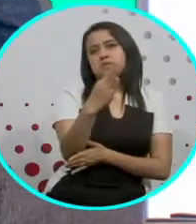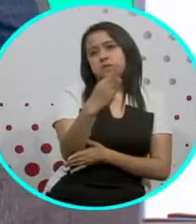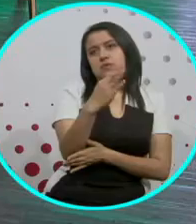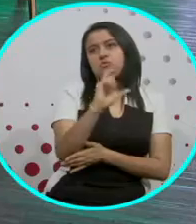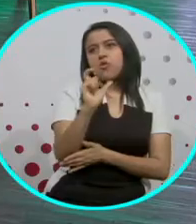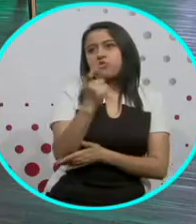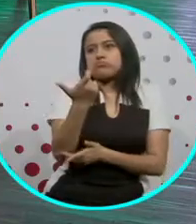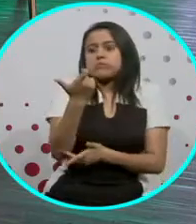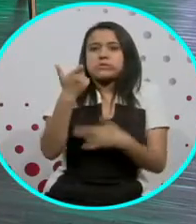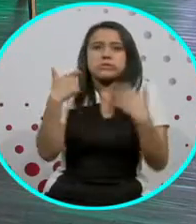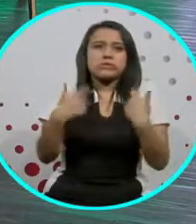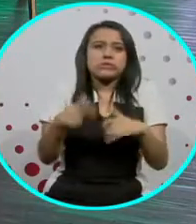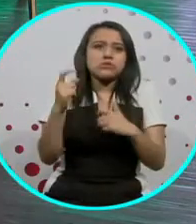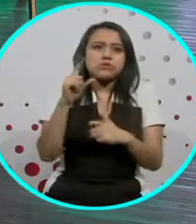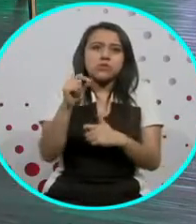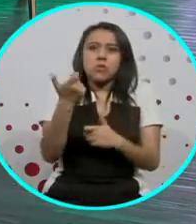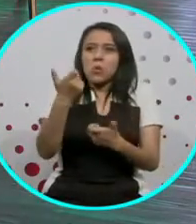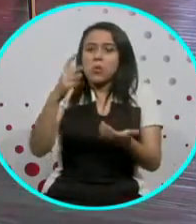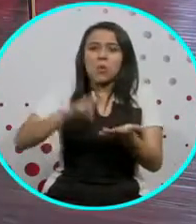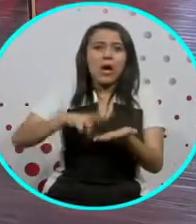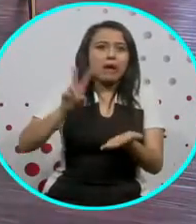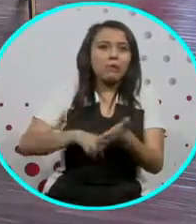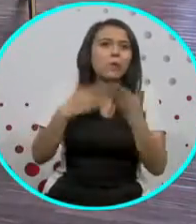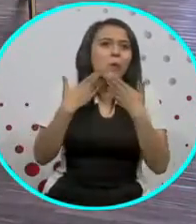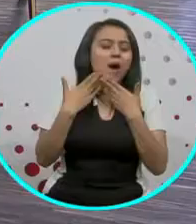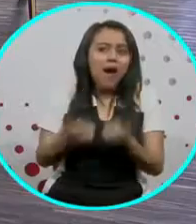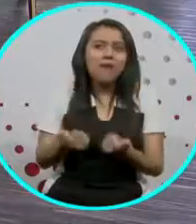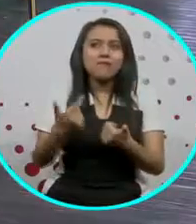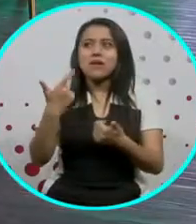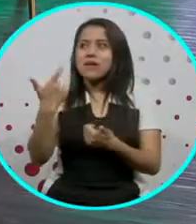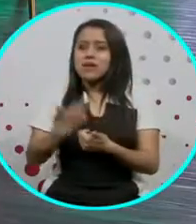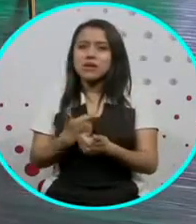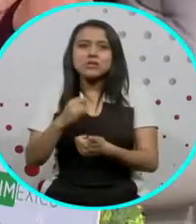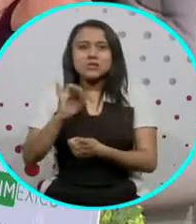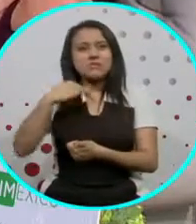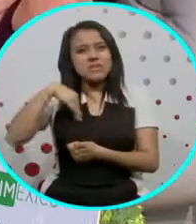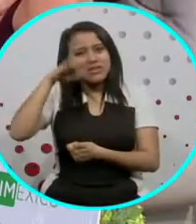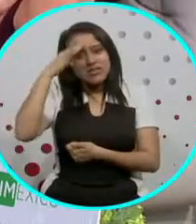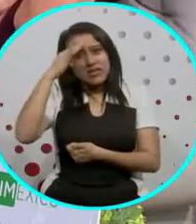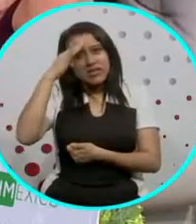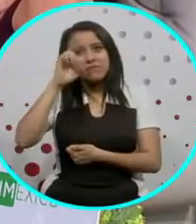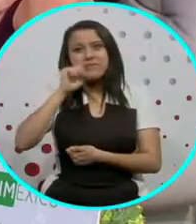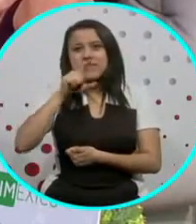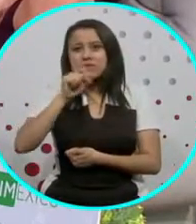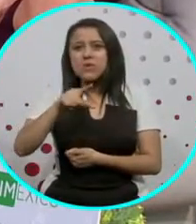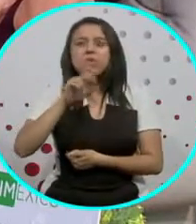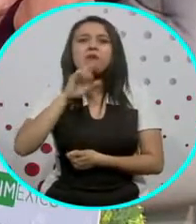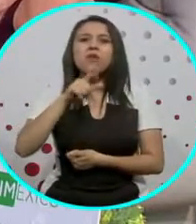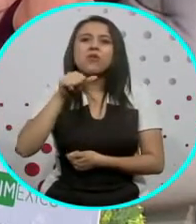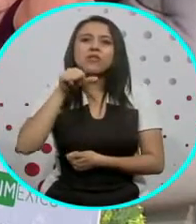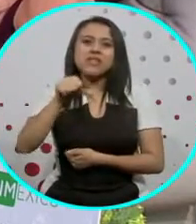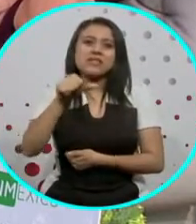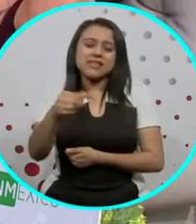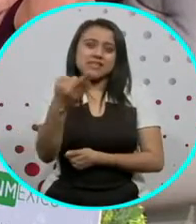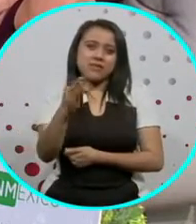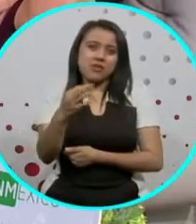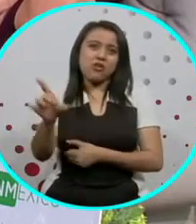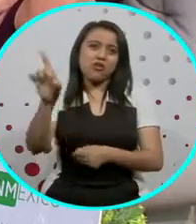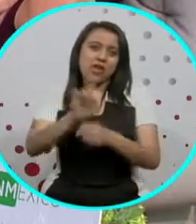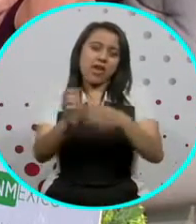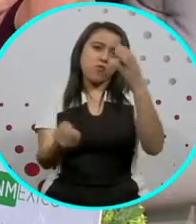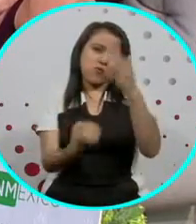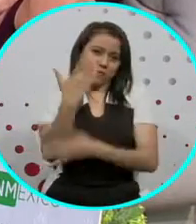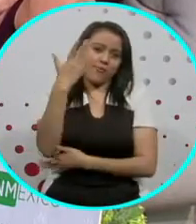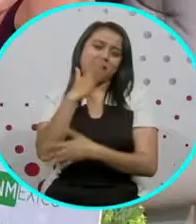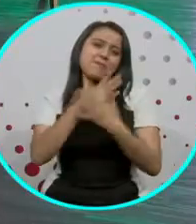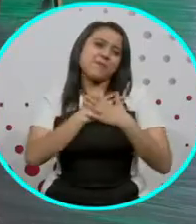andas rayando? Ya no tienes ni dónde caerte muerto. Créeme que sí. Muchos lo hemos pensado, hermanito. Sí, 16 de febrero yo lo propongo que sea ya el nuevo día del amor y